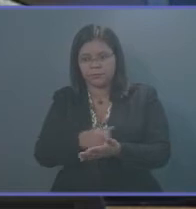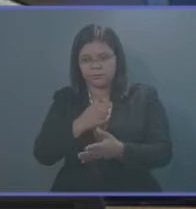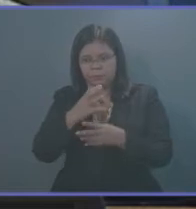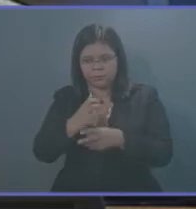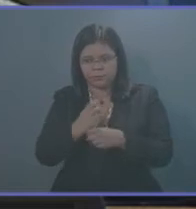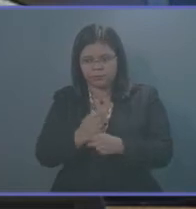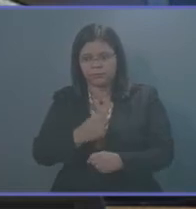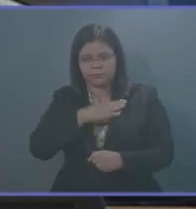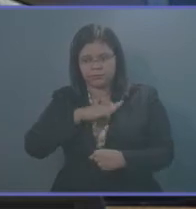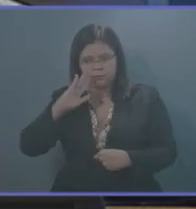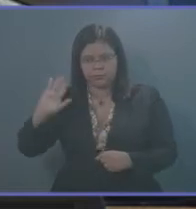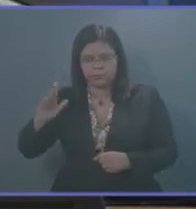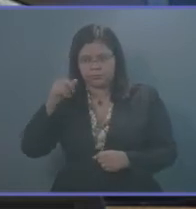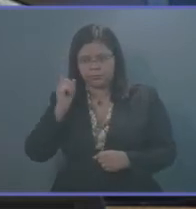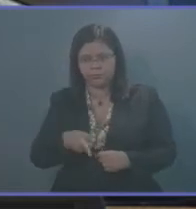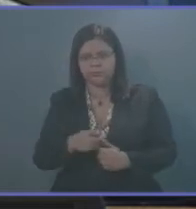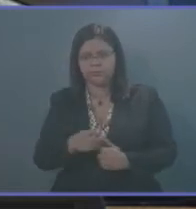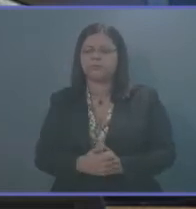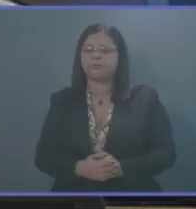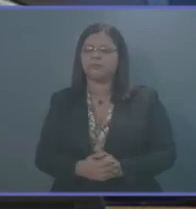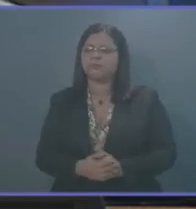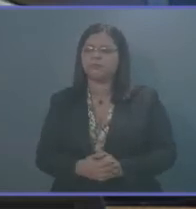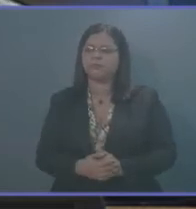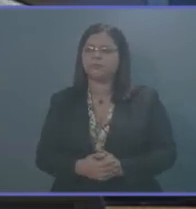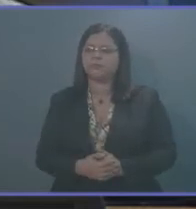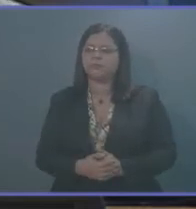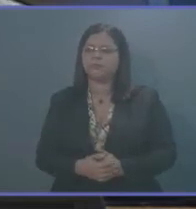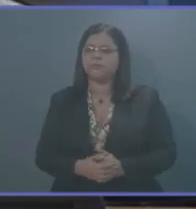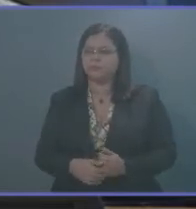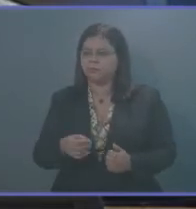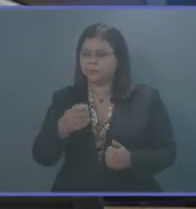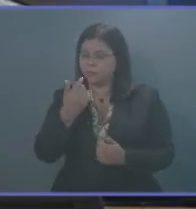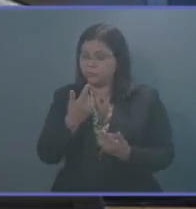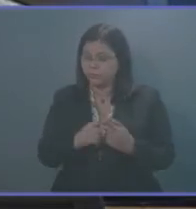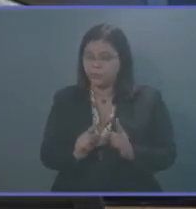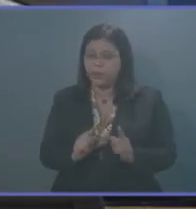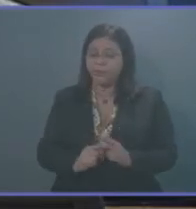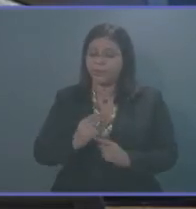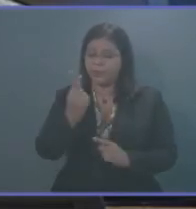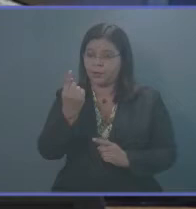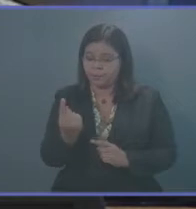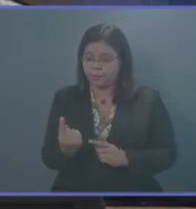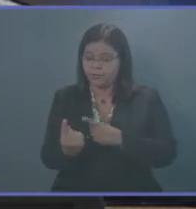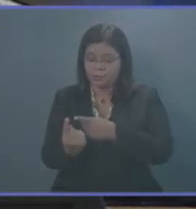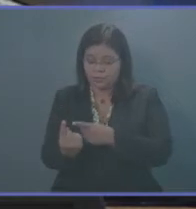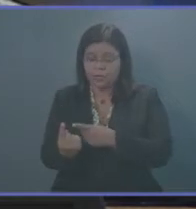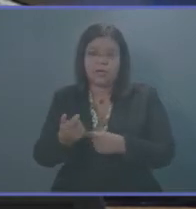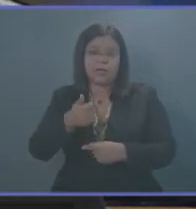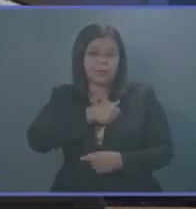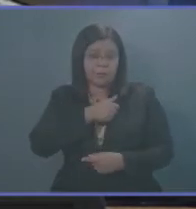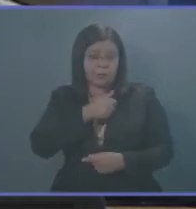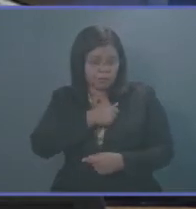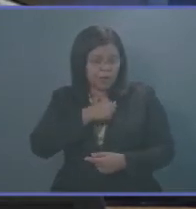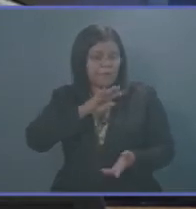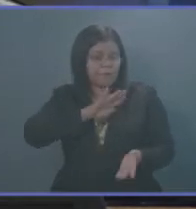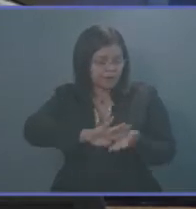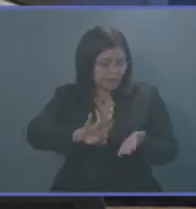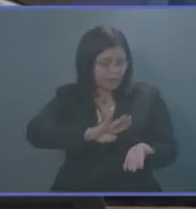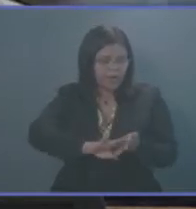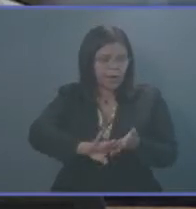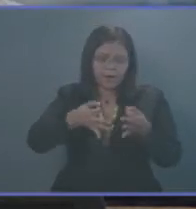de la obligación tributaria sustantiva. El sujeto pasivo es el responsable del cumplimiento de las obligaciones sustantivas y